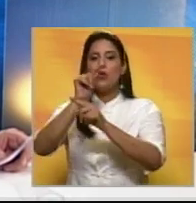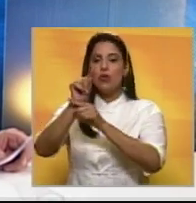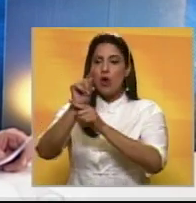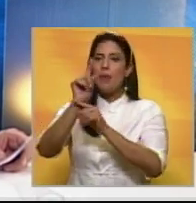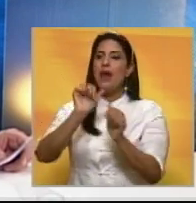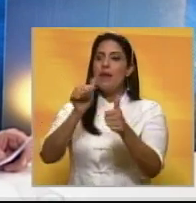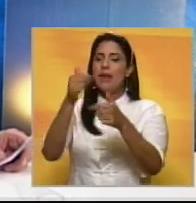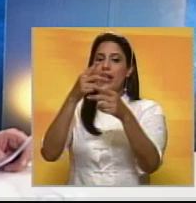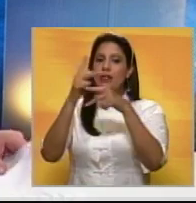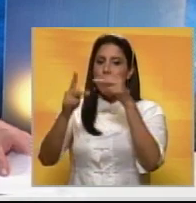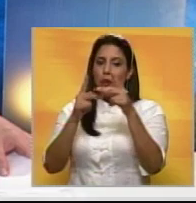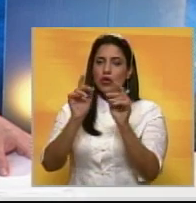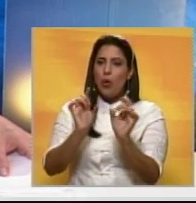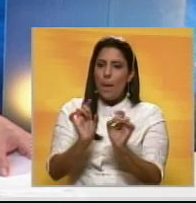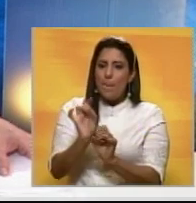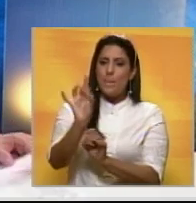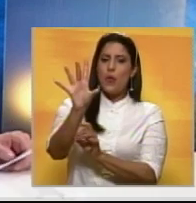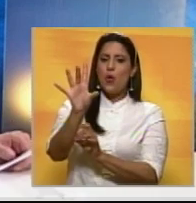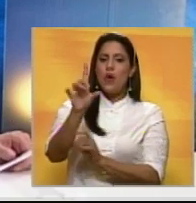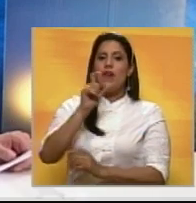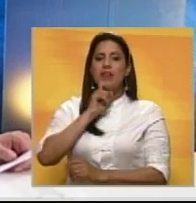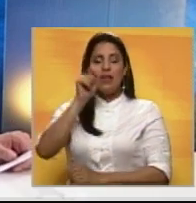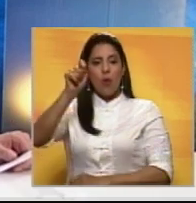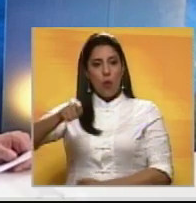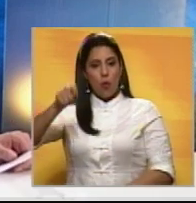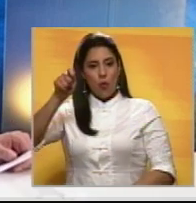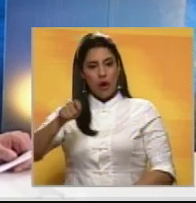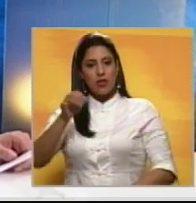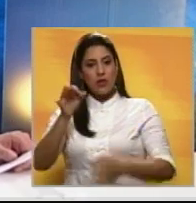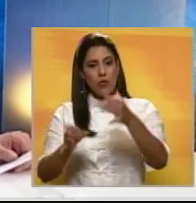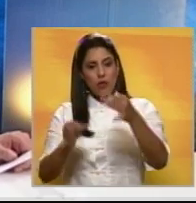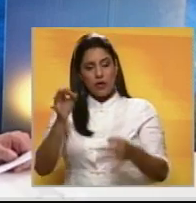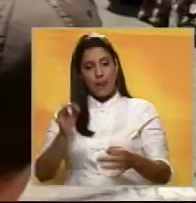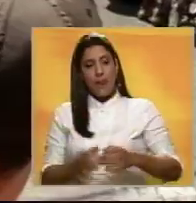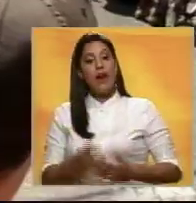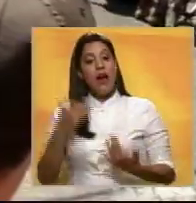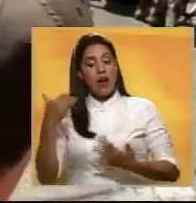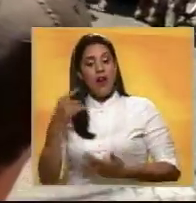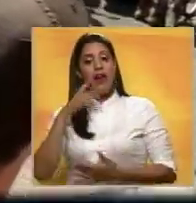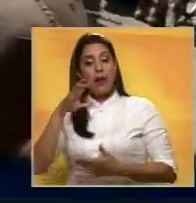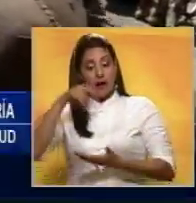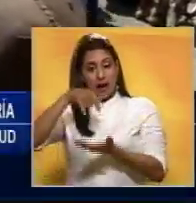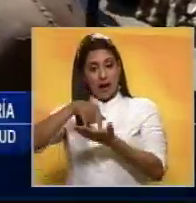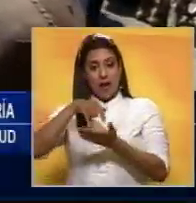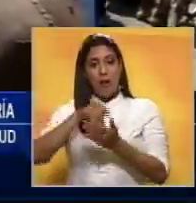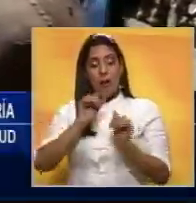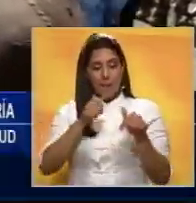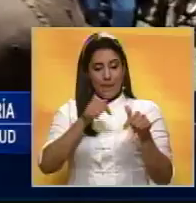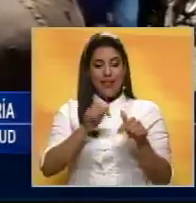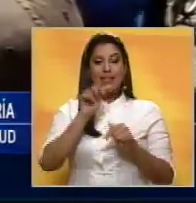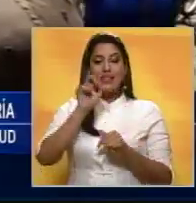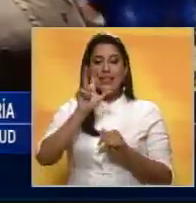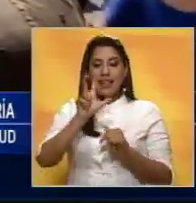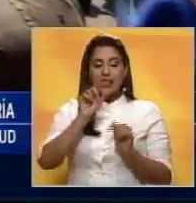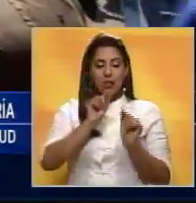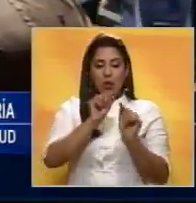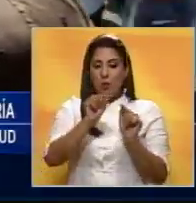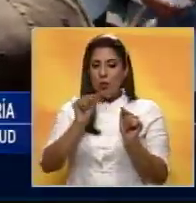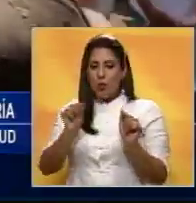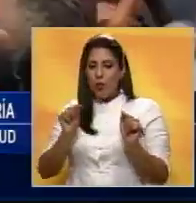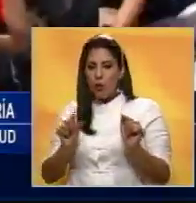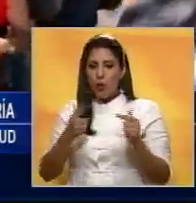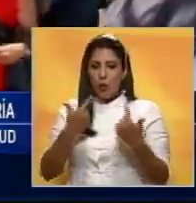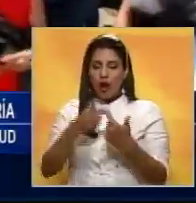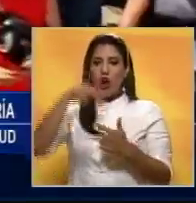se inicie el proceso de destitución de los magistrados del TCJ. La marcha en Carabobo partió de 3 puntos de las